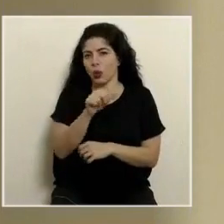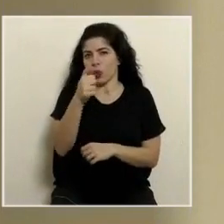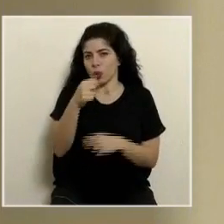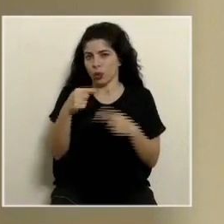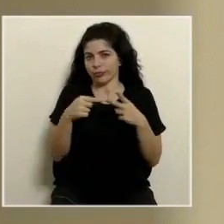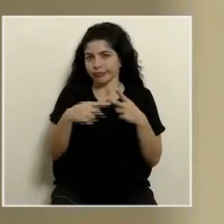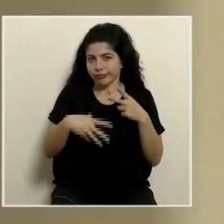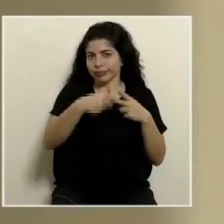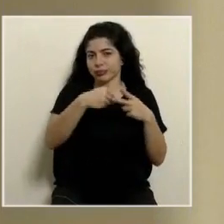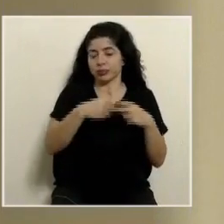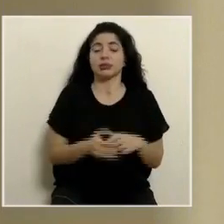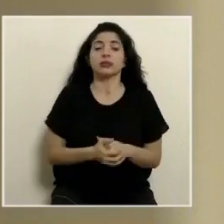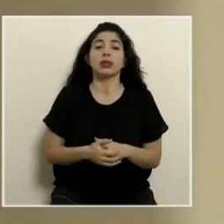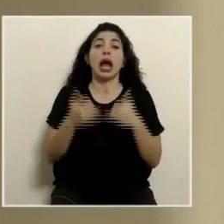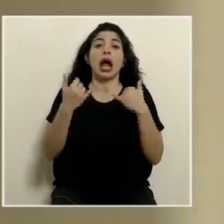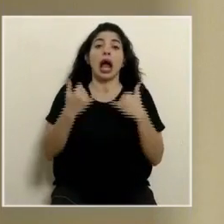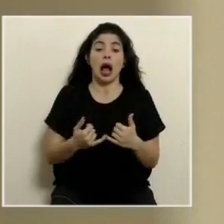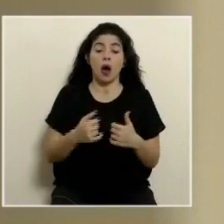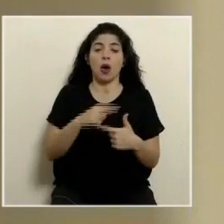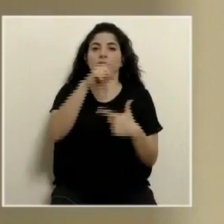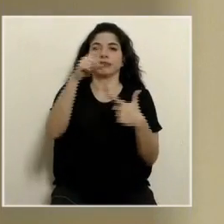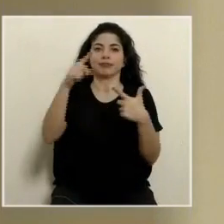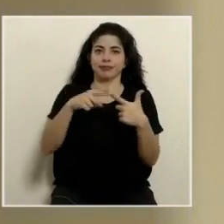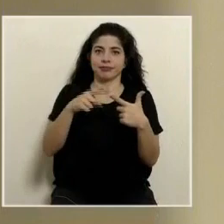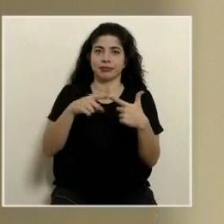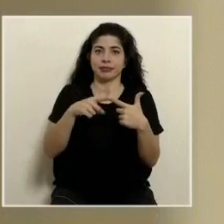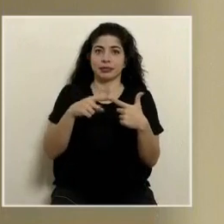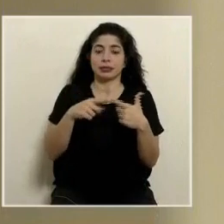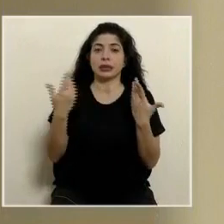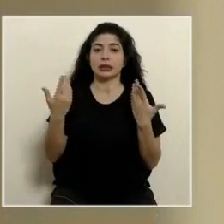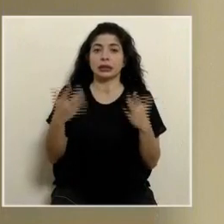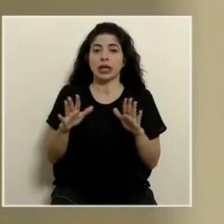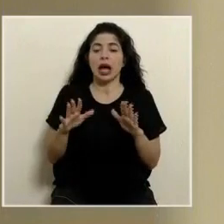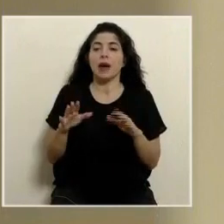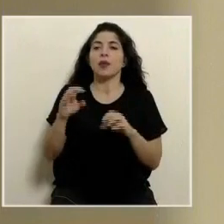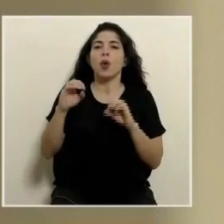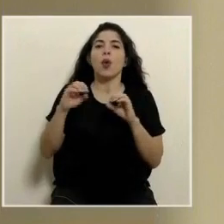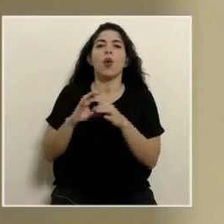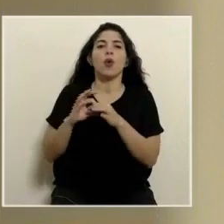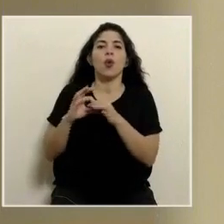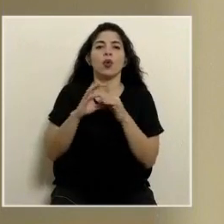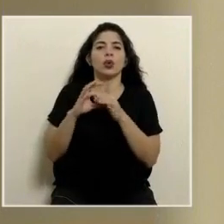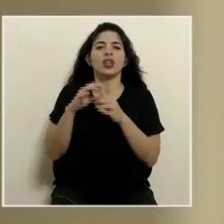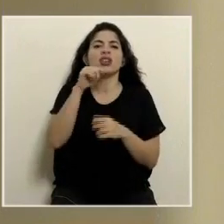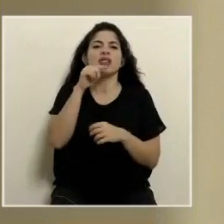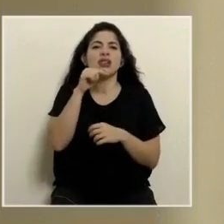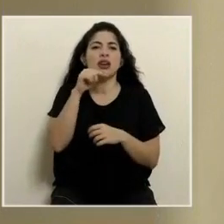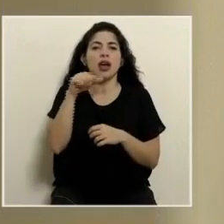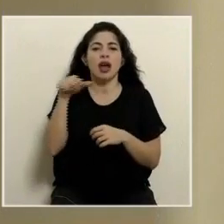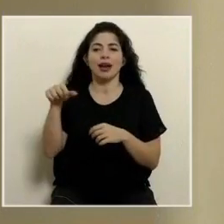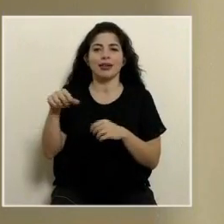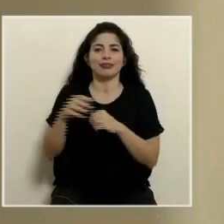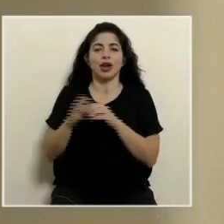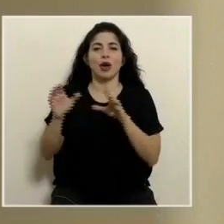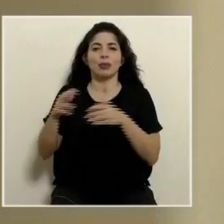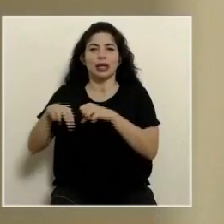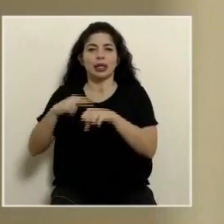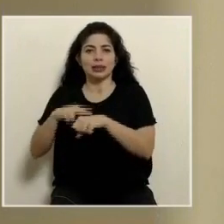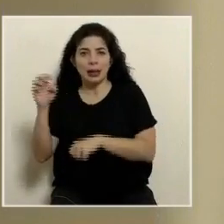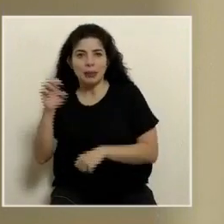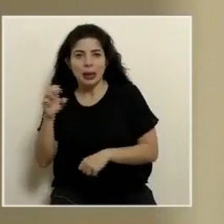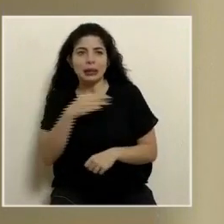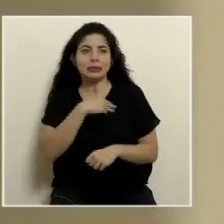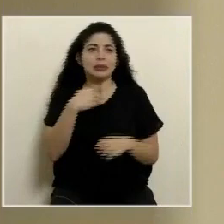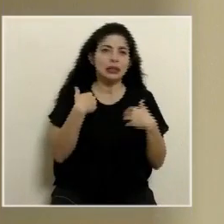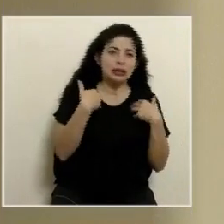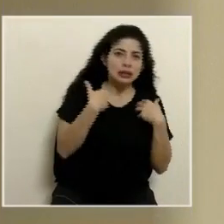se han habilitado, en coordinación con la Comisión Nacional de Emergencias y en coordinación con el Ministerio de Salud y